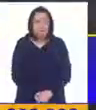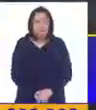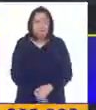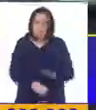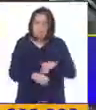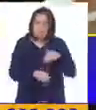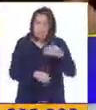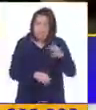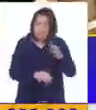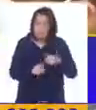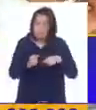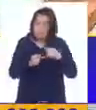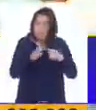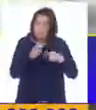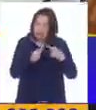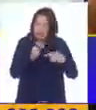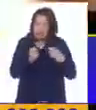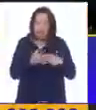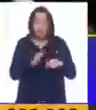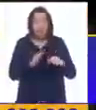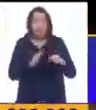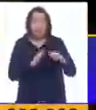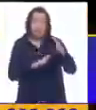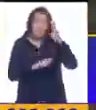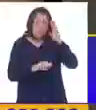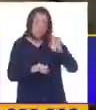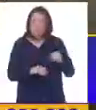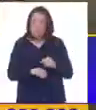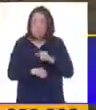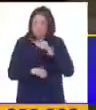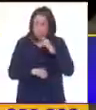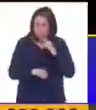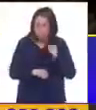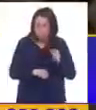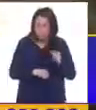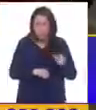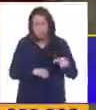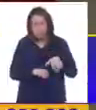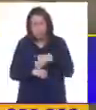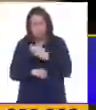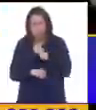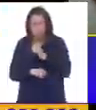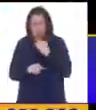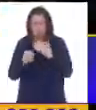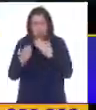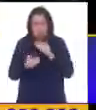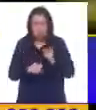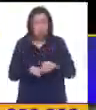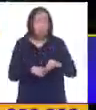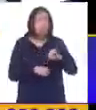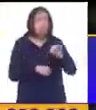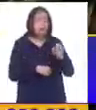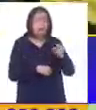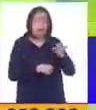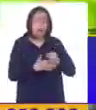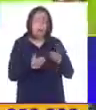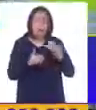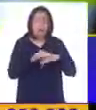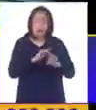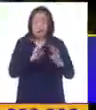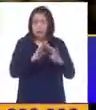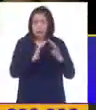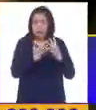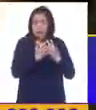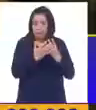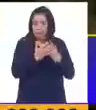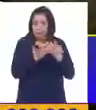Tras rendir su manifestación en la comisaría, la víctima se retiró sin dar declaraciones, mientras que John Kelvin pasó la noche en una carceleta a